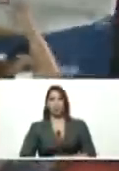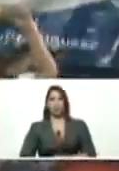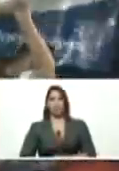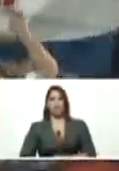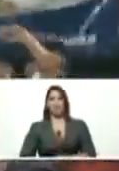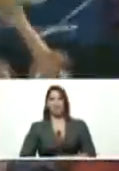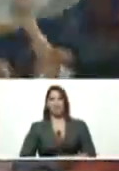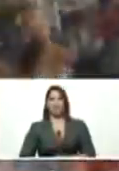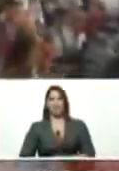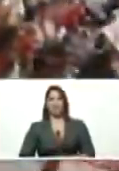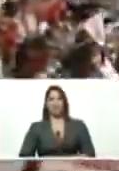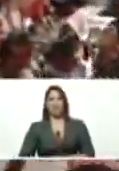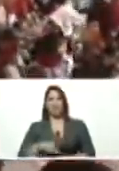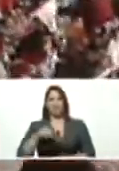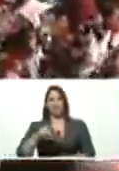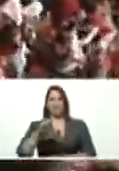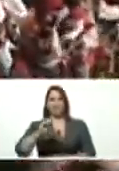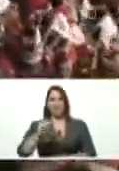pequivén